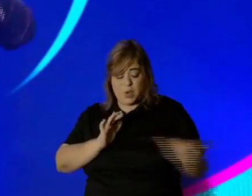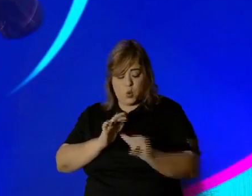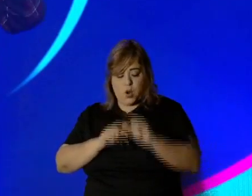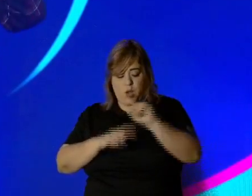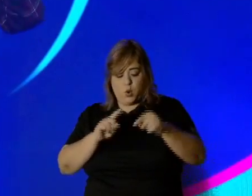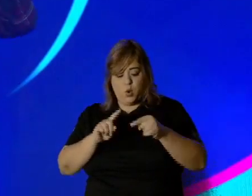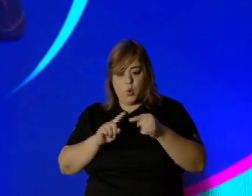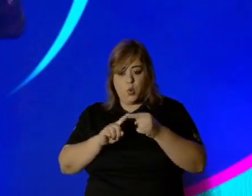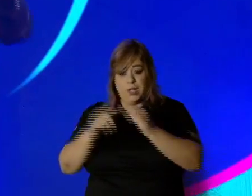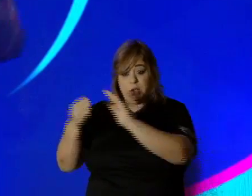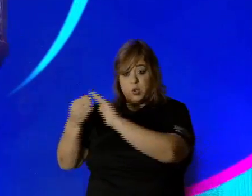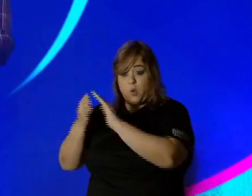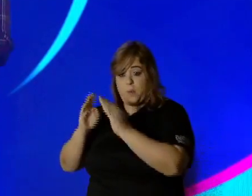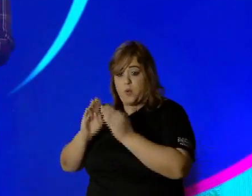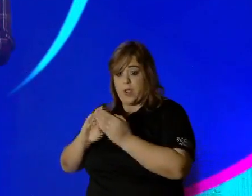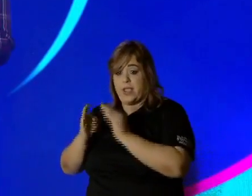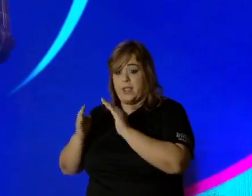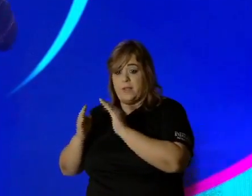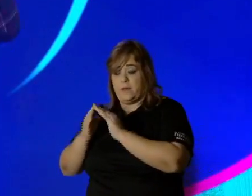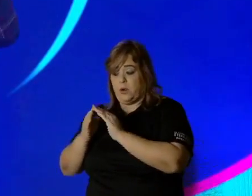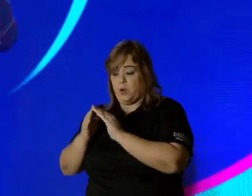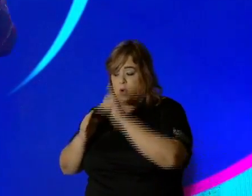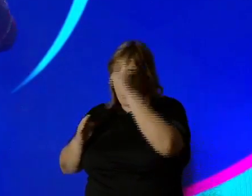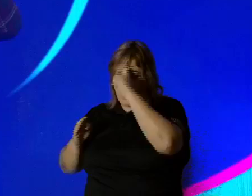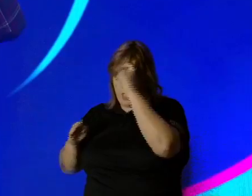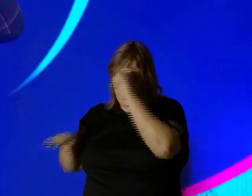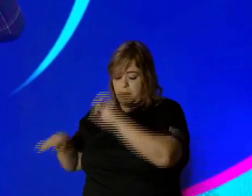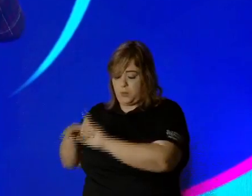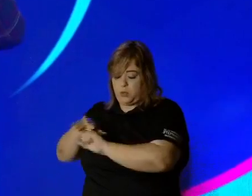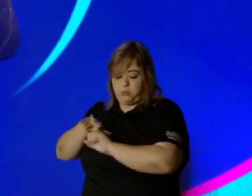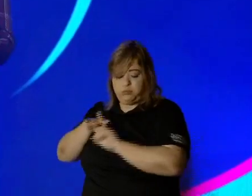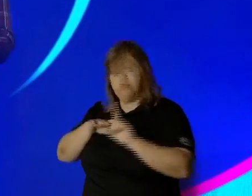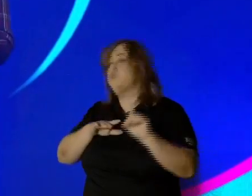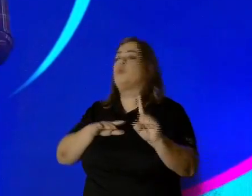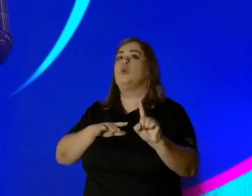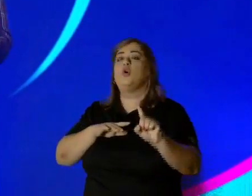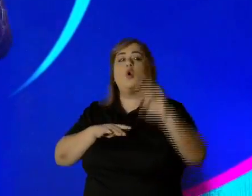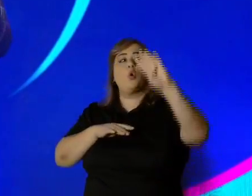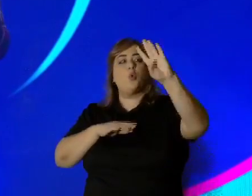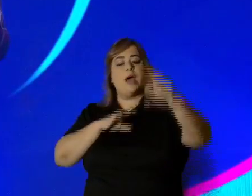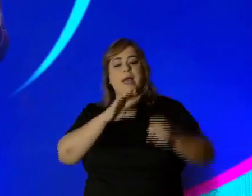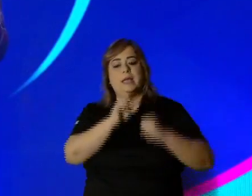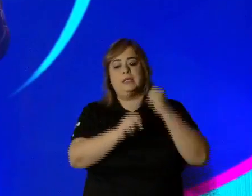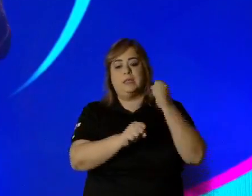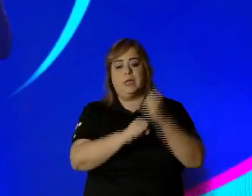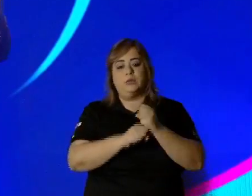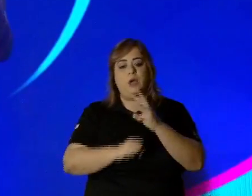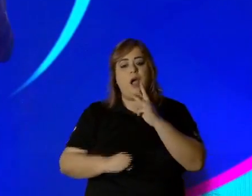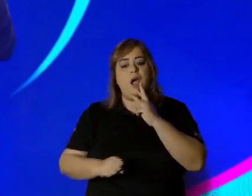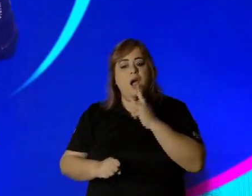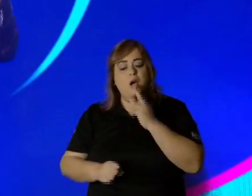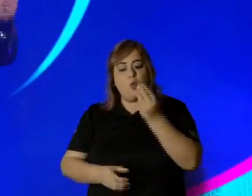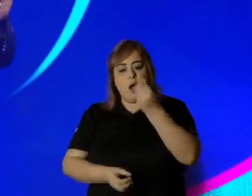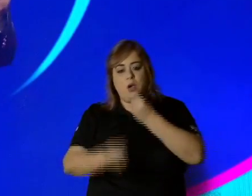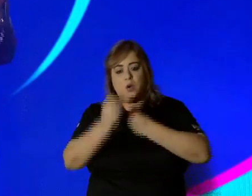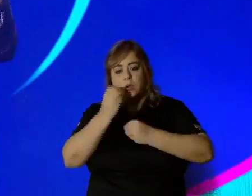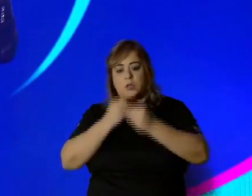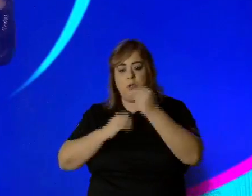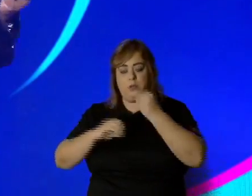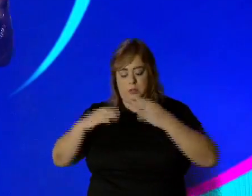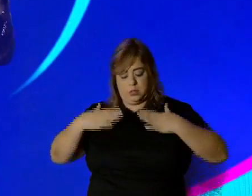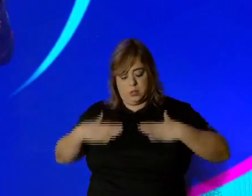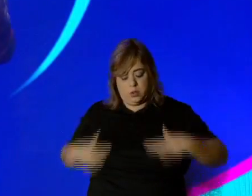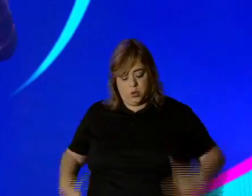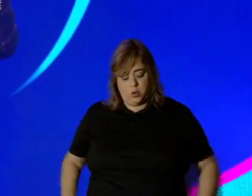salió bajo tu gloria. Tuvo la provisión por 40 años, agua, alimento, su ropa,